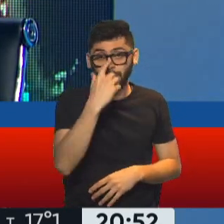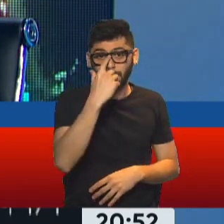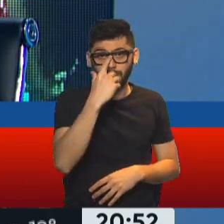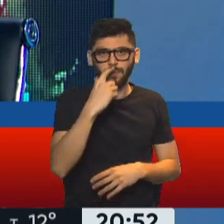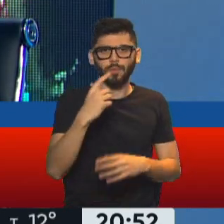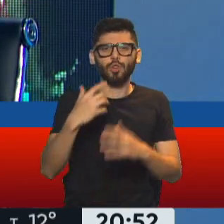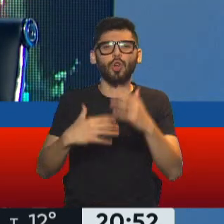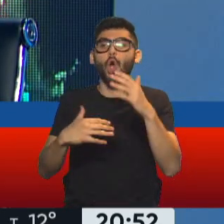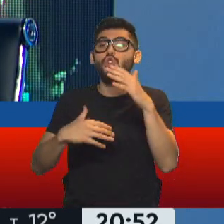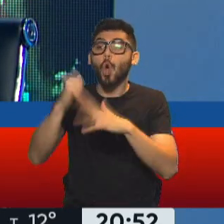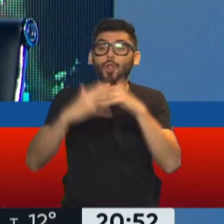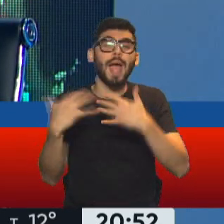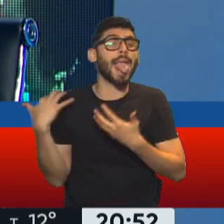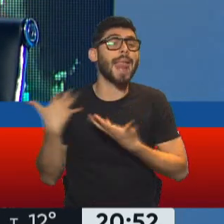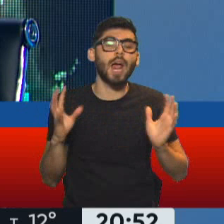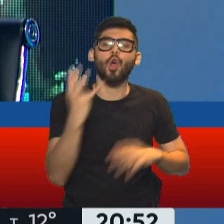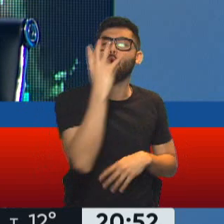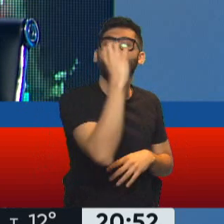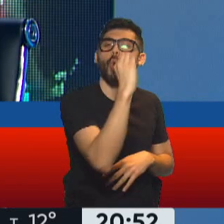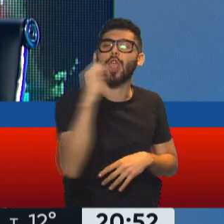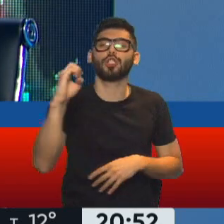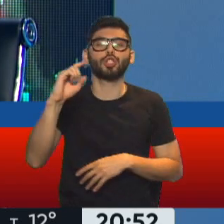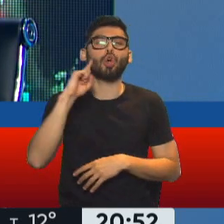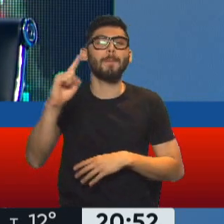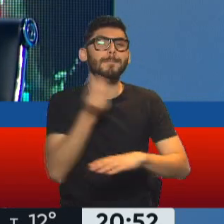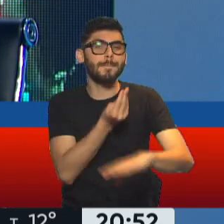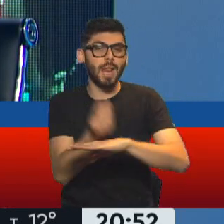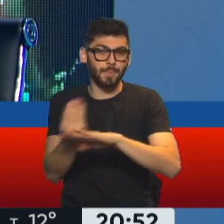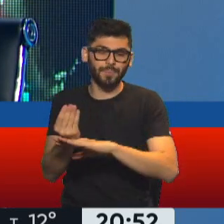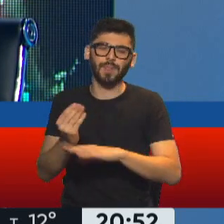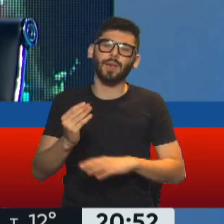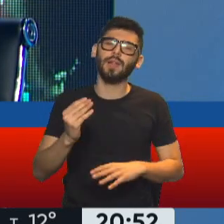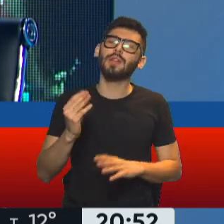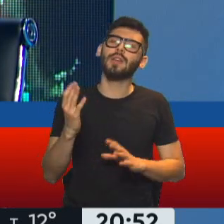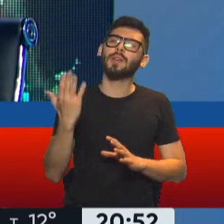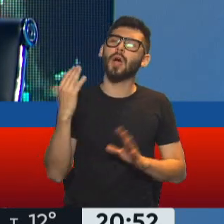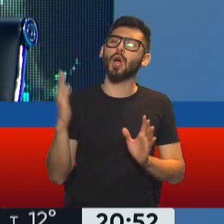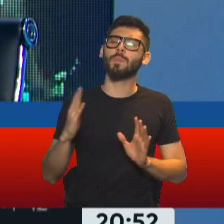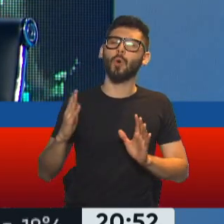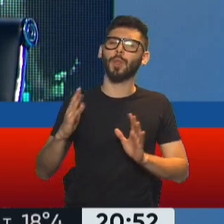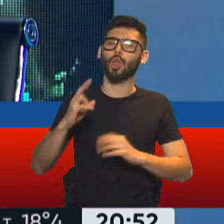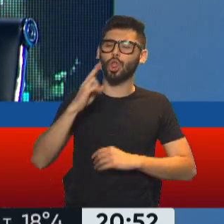de la construcción en general. Fantástico. Tuvimos un pico en el